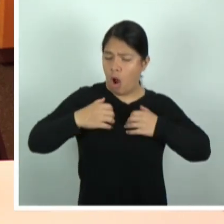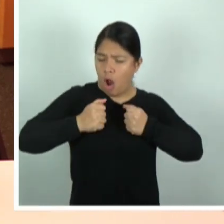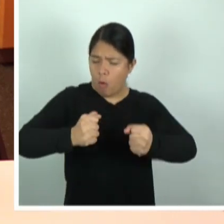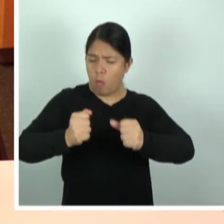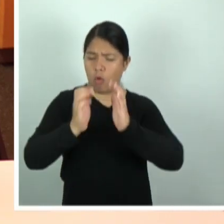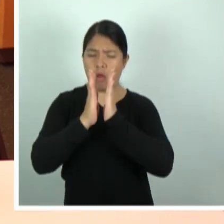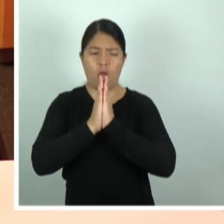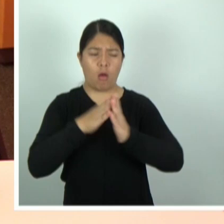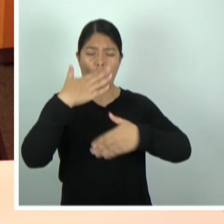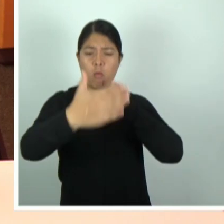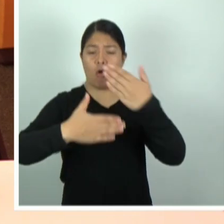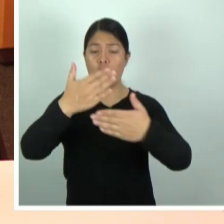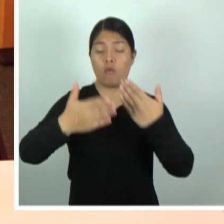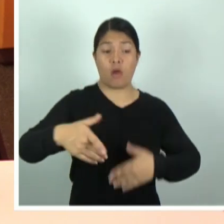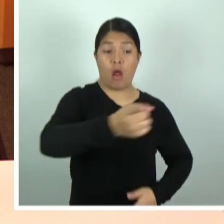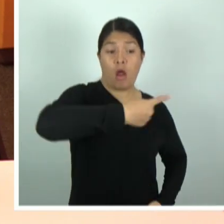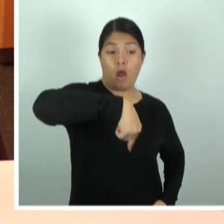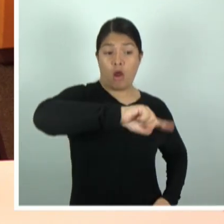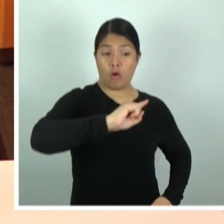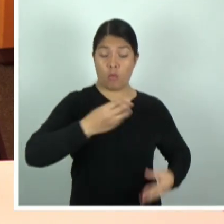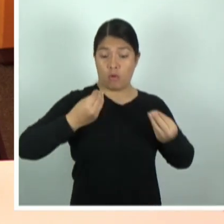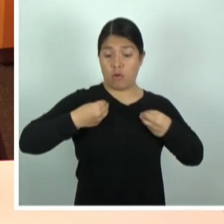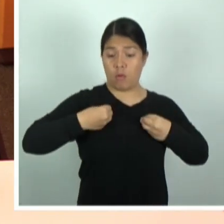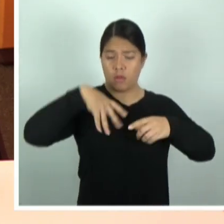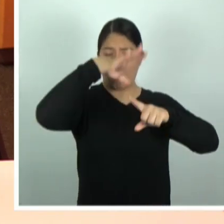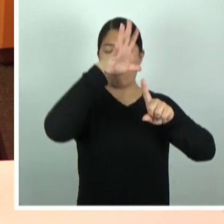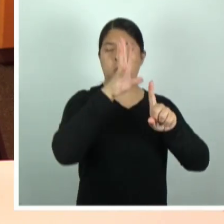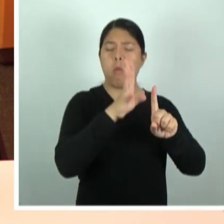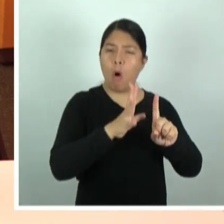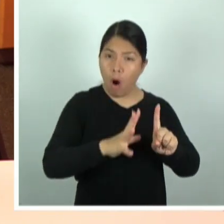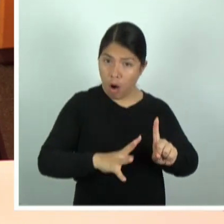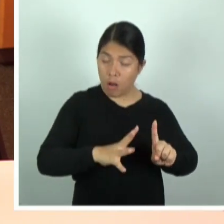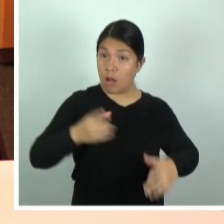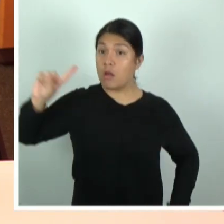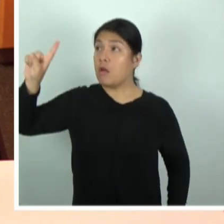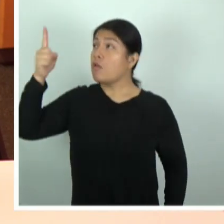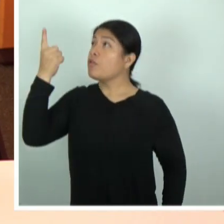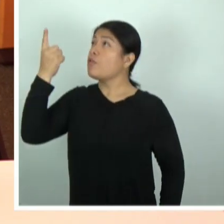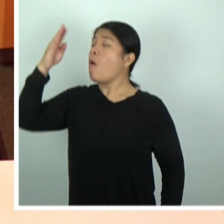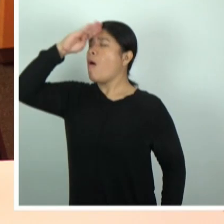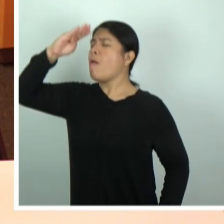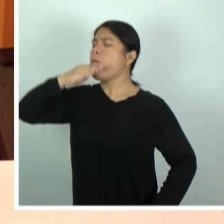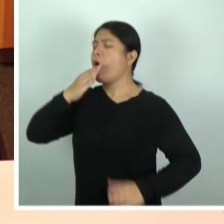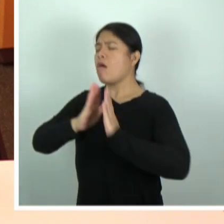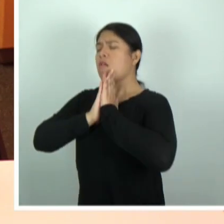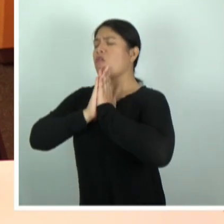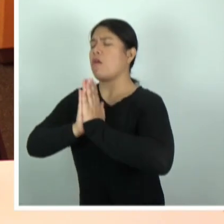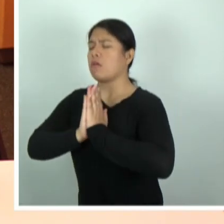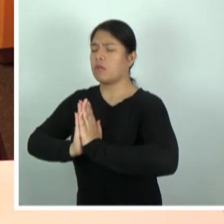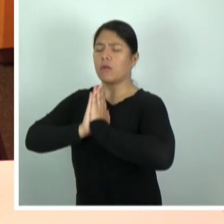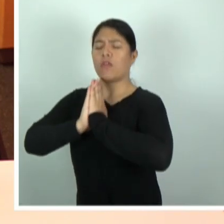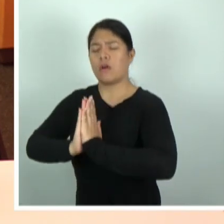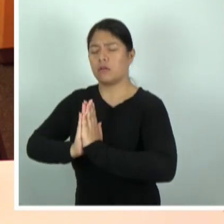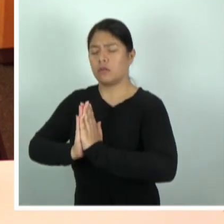vida. Dios el Padre es santo, santo, santo, como dice